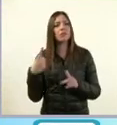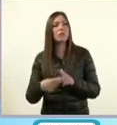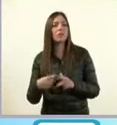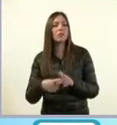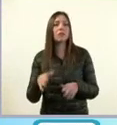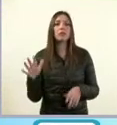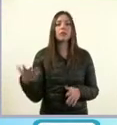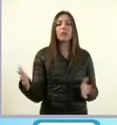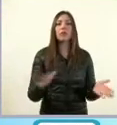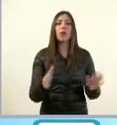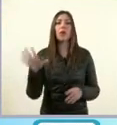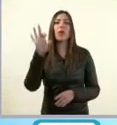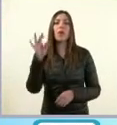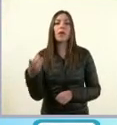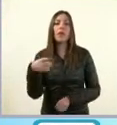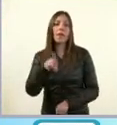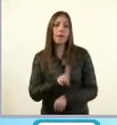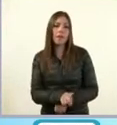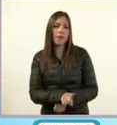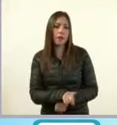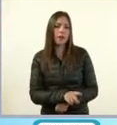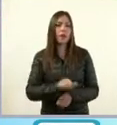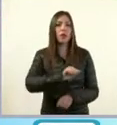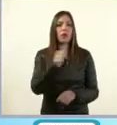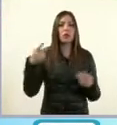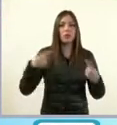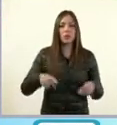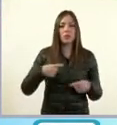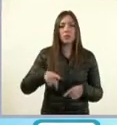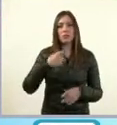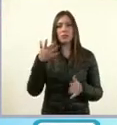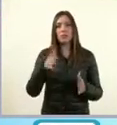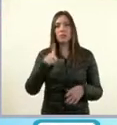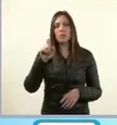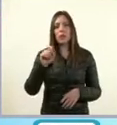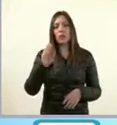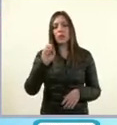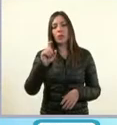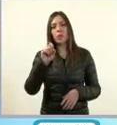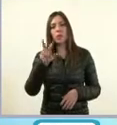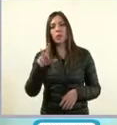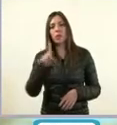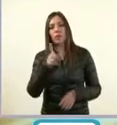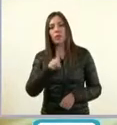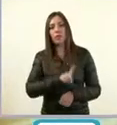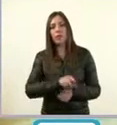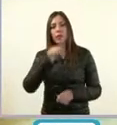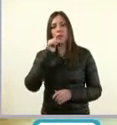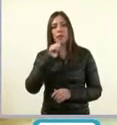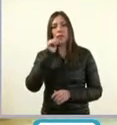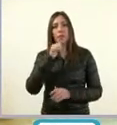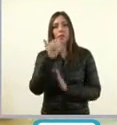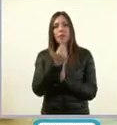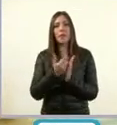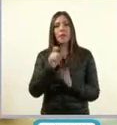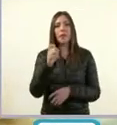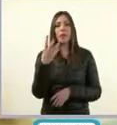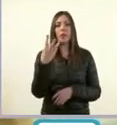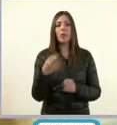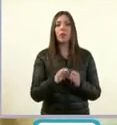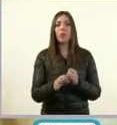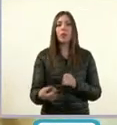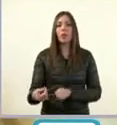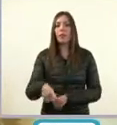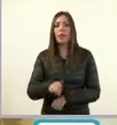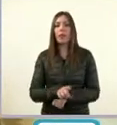son 40 días, para los latinos son entre 20 y 28, siempre restando del 24, porque el 24 es el último día del